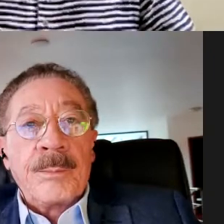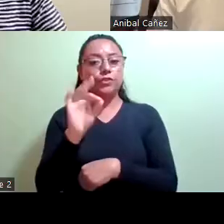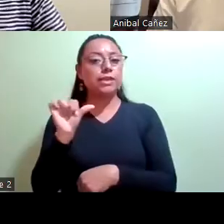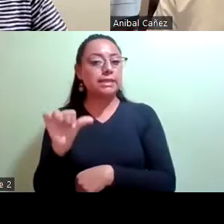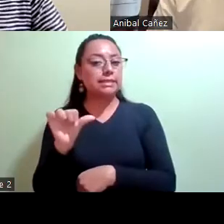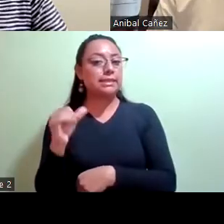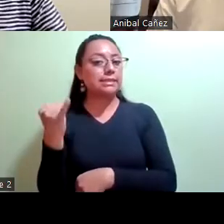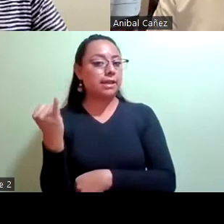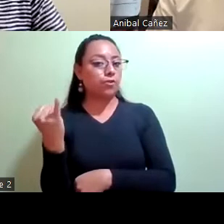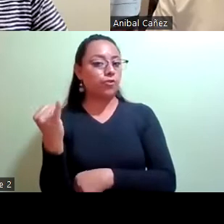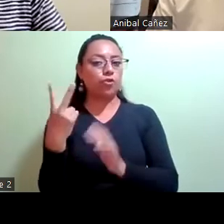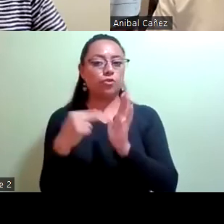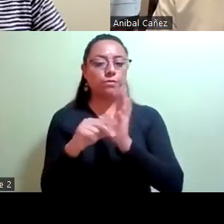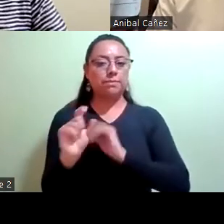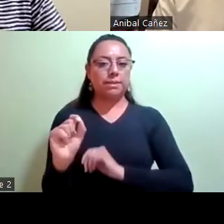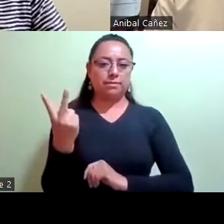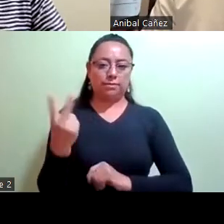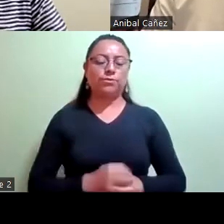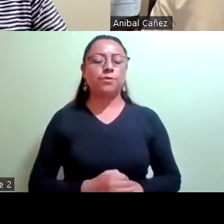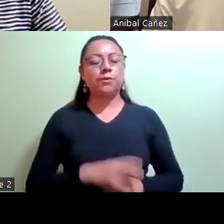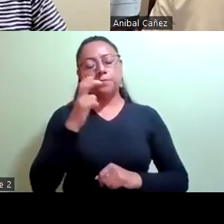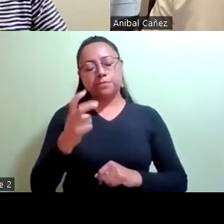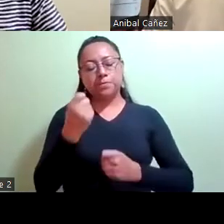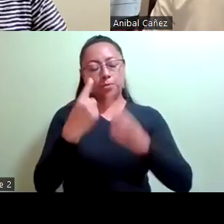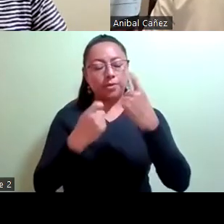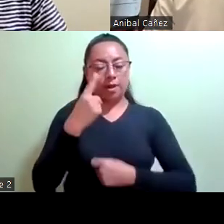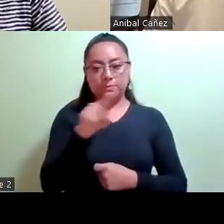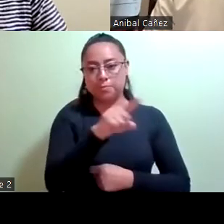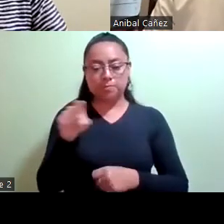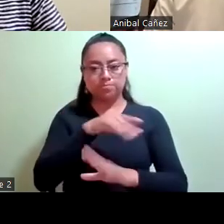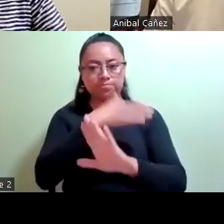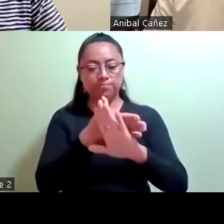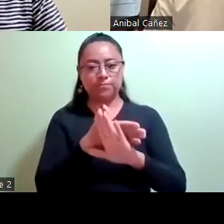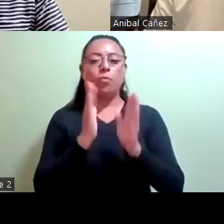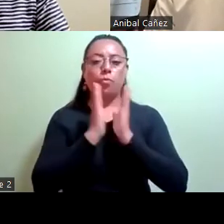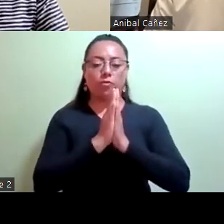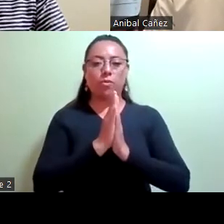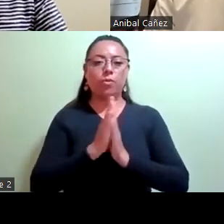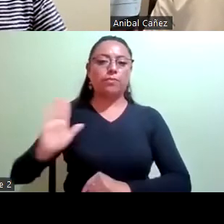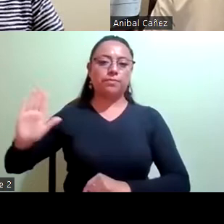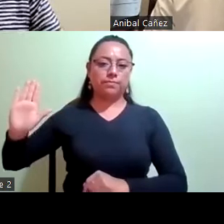junio del 2022, por lo que si alguien está en contra, sírvase levantando la mano.